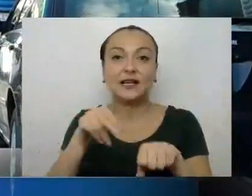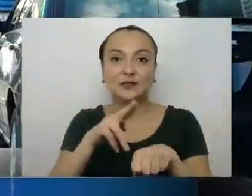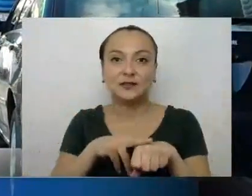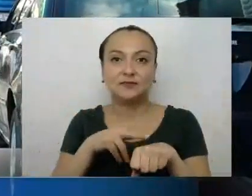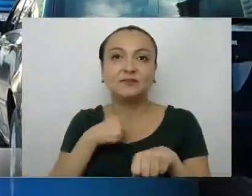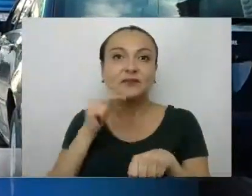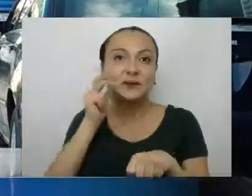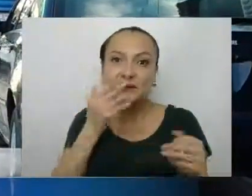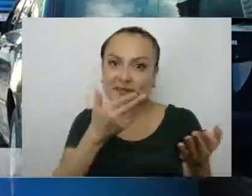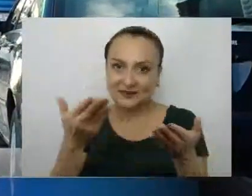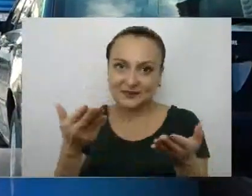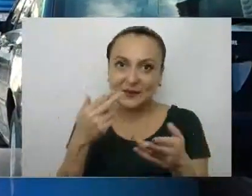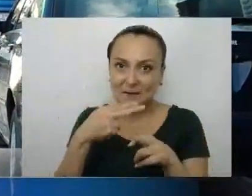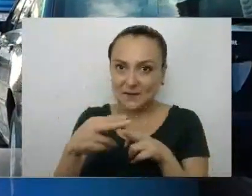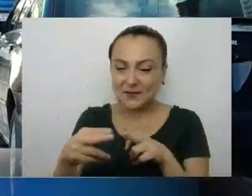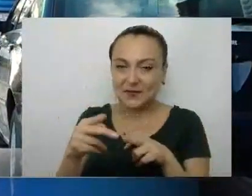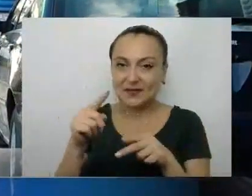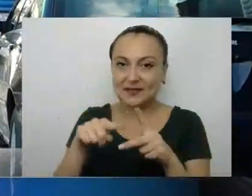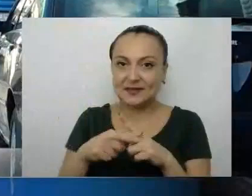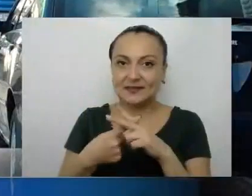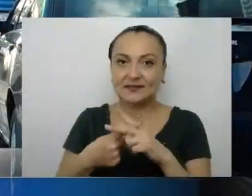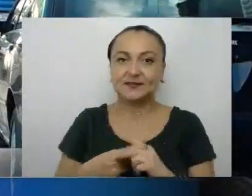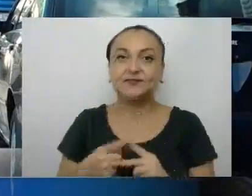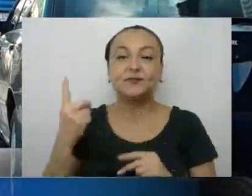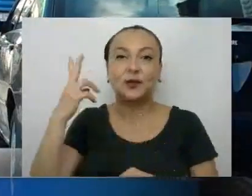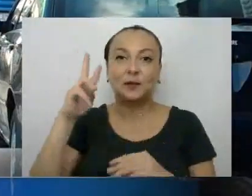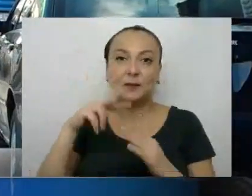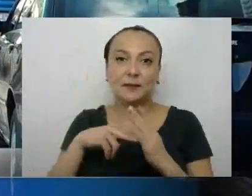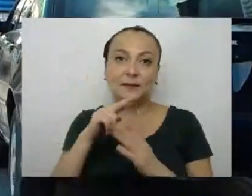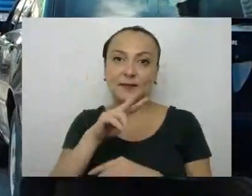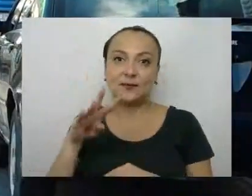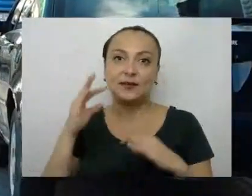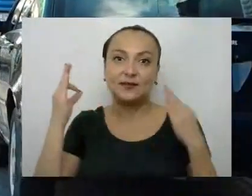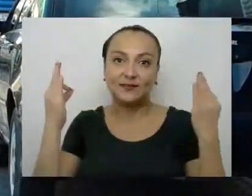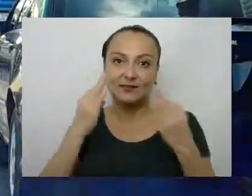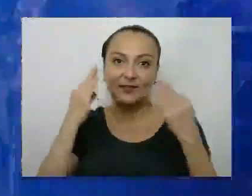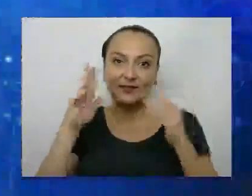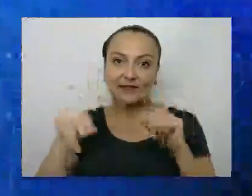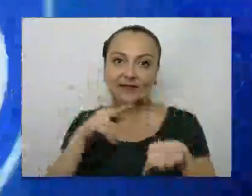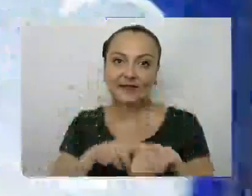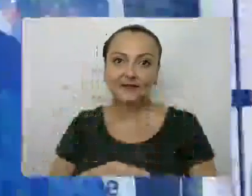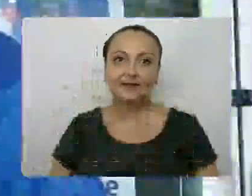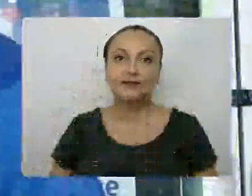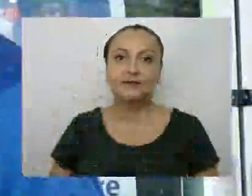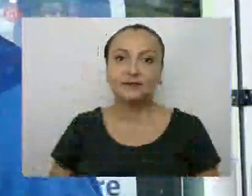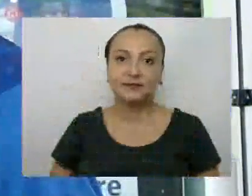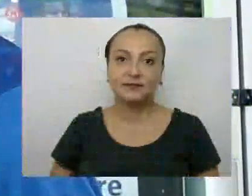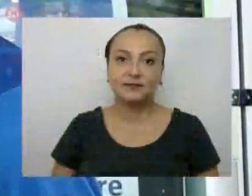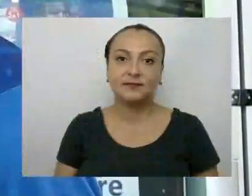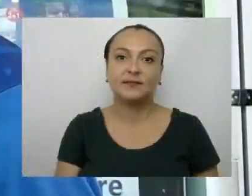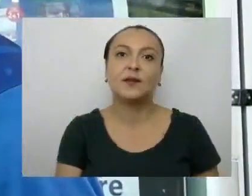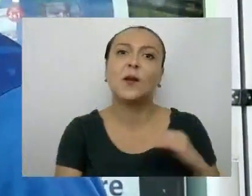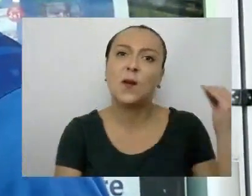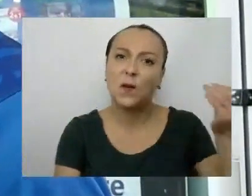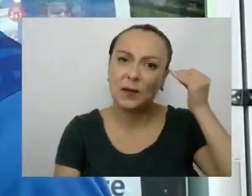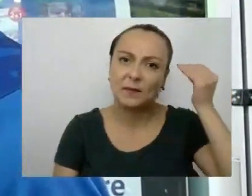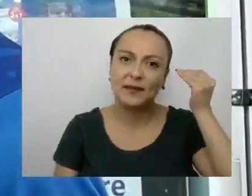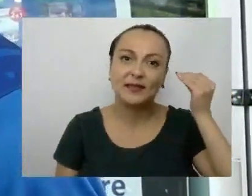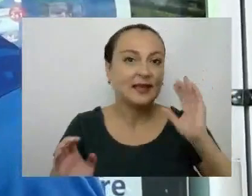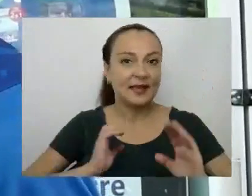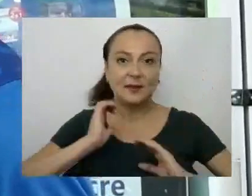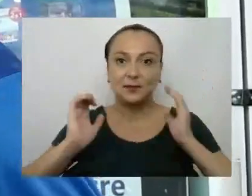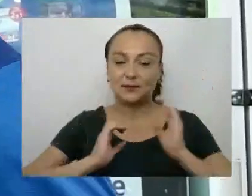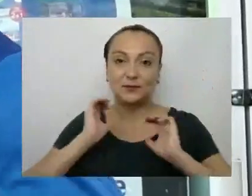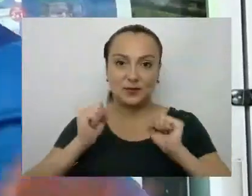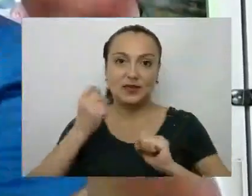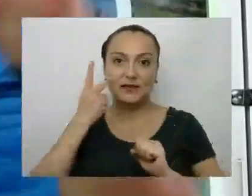escucharlos ya a pocos días de que se inicien en este 2024 las fiestas típicas nacionales. Ah, obviamente aquí estamos emocionados, como usted puede ver aquí